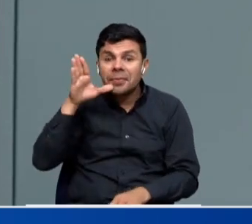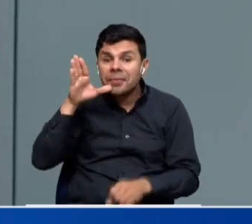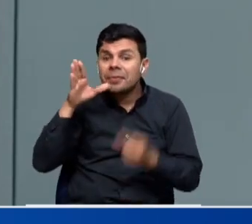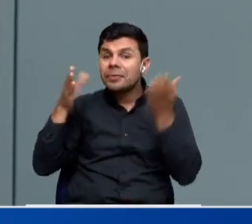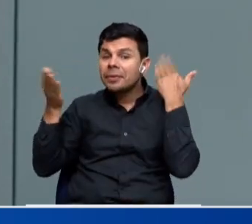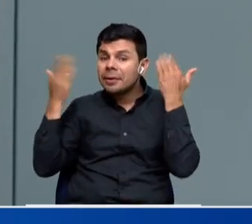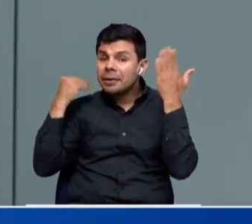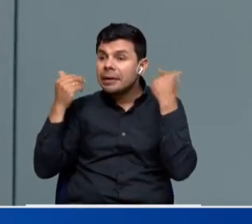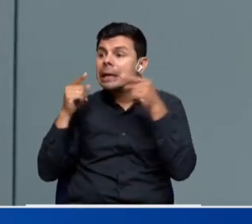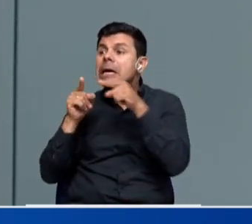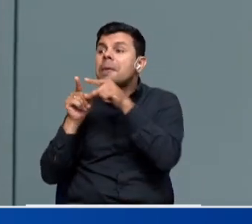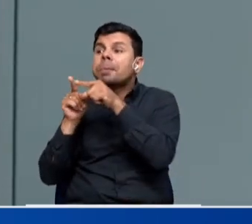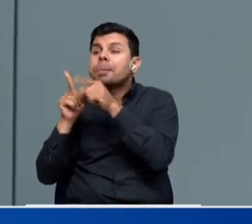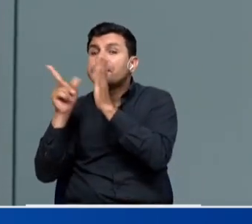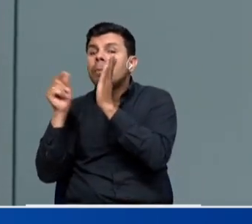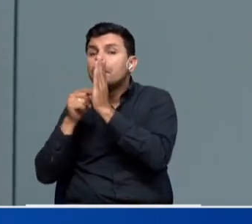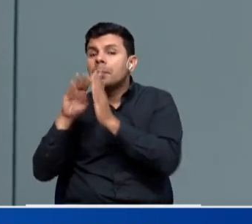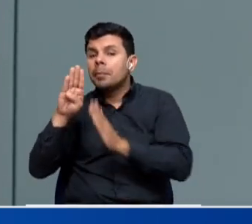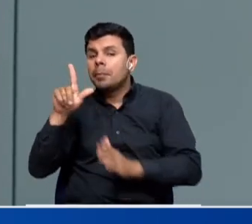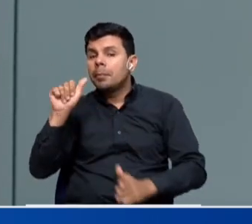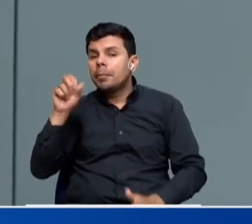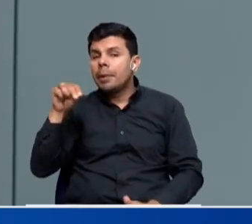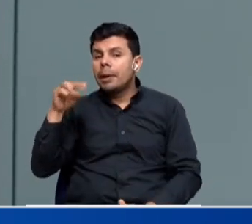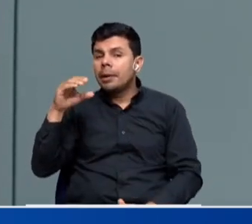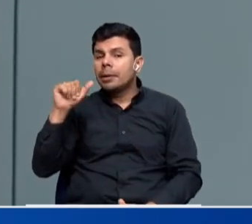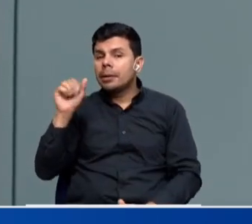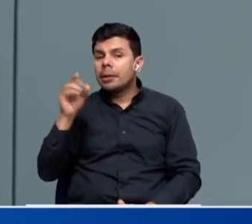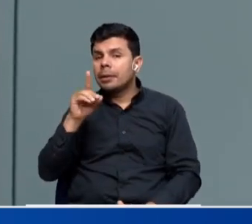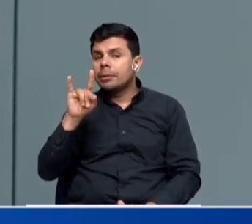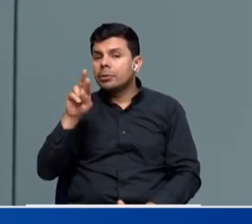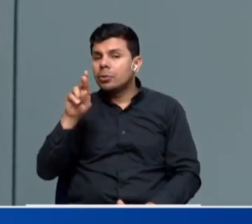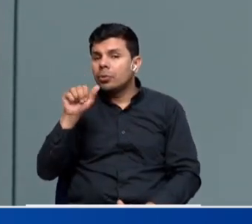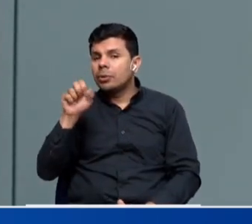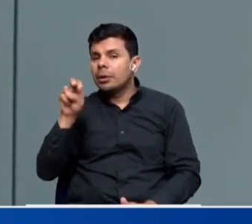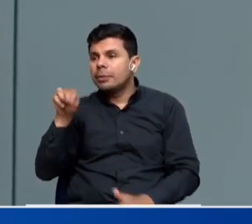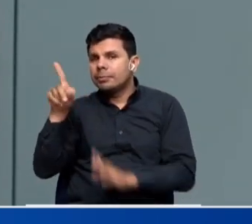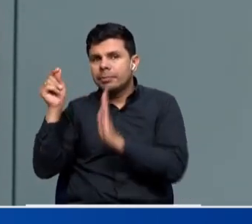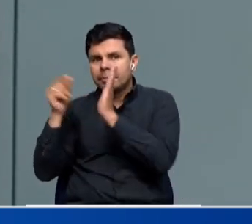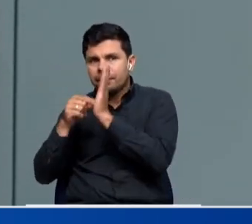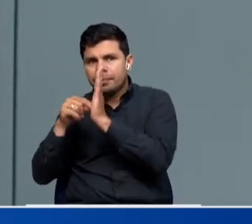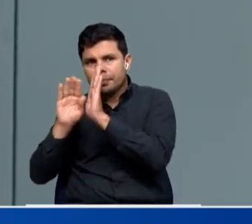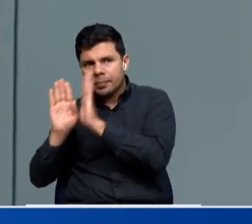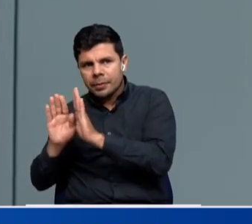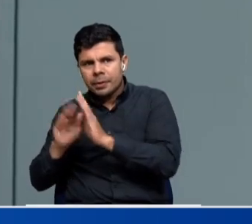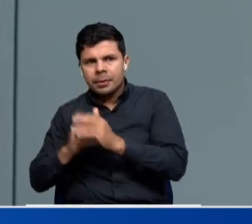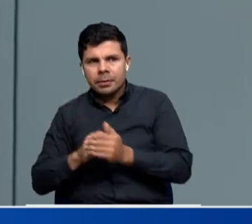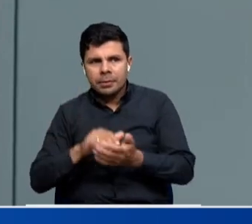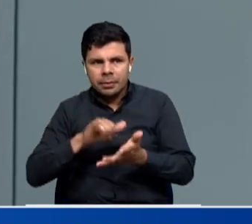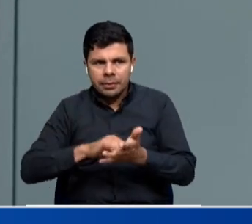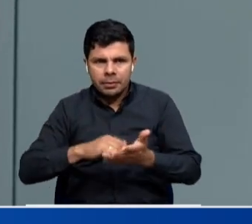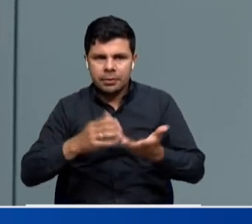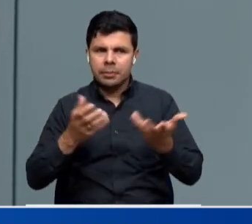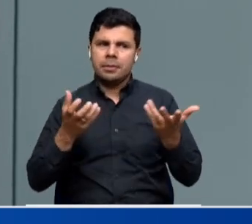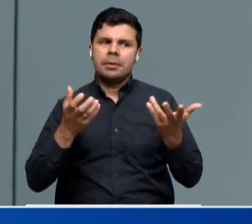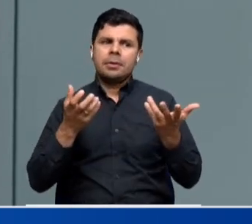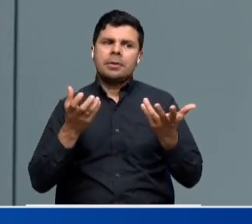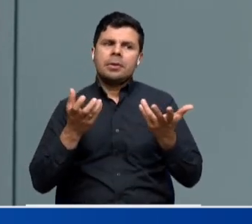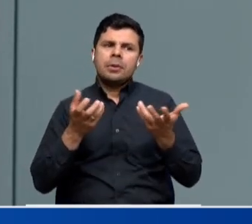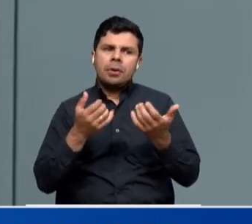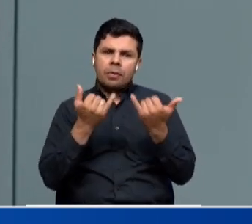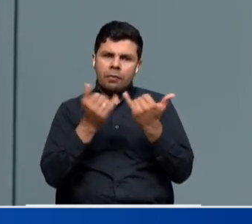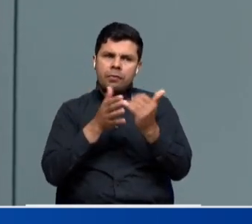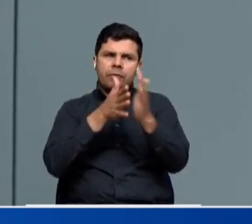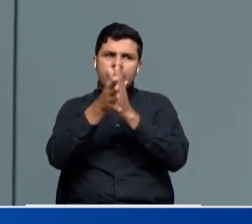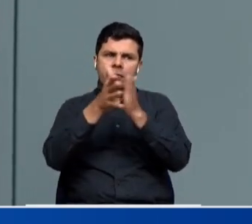abastecimiento, excepto en el Blanca Durán de Padilla. De igual forma, también nos han solicitado la suspensión